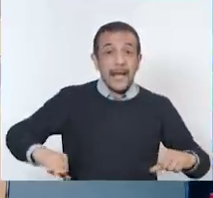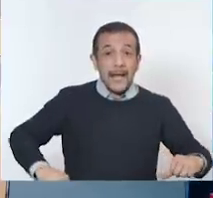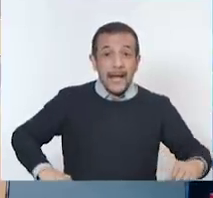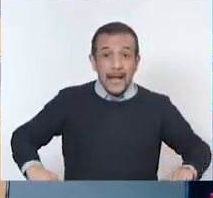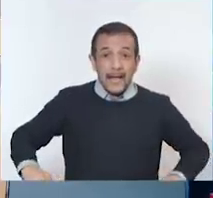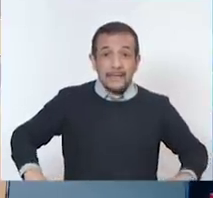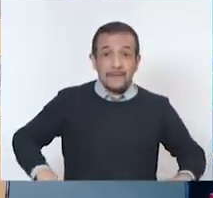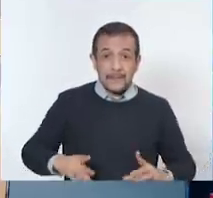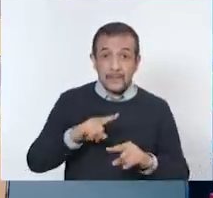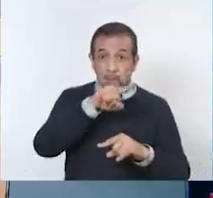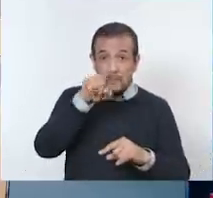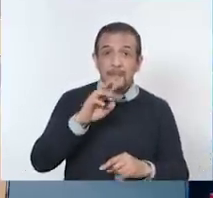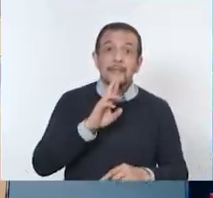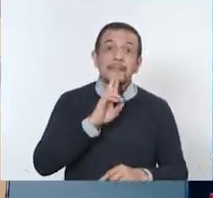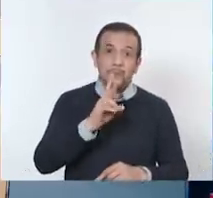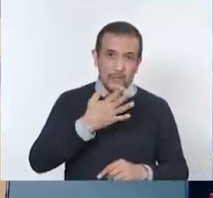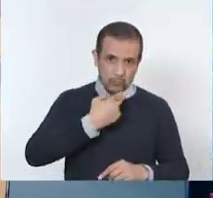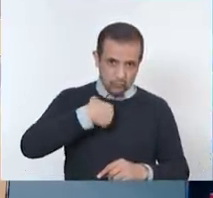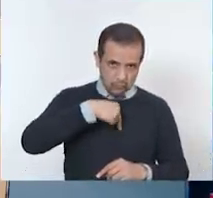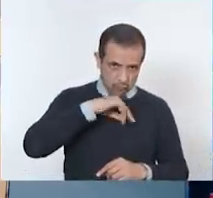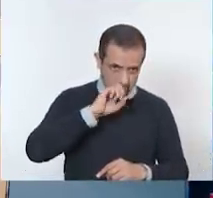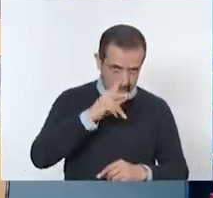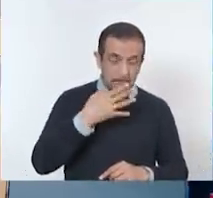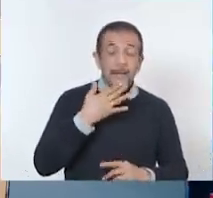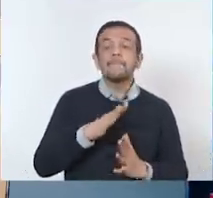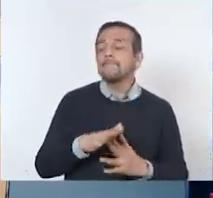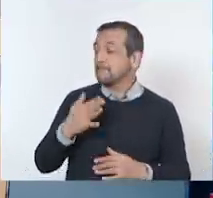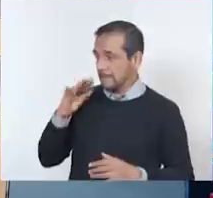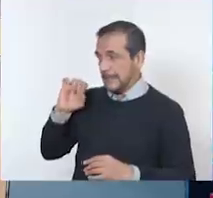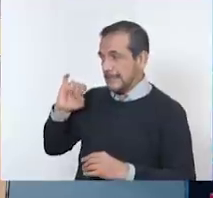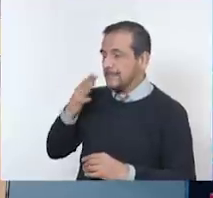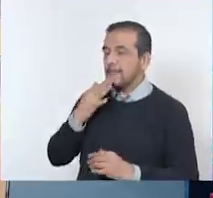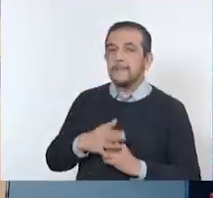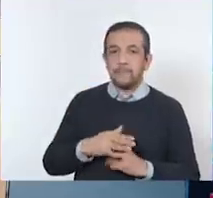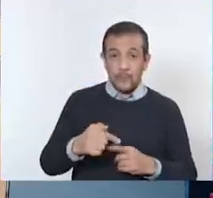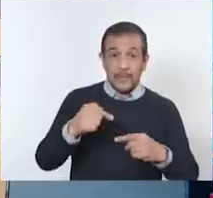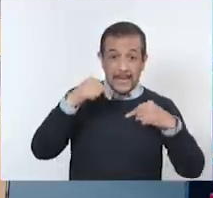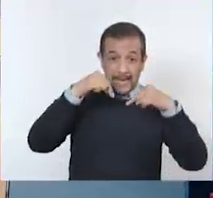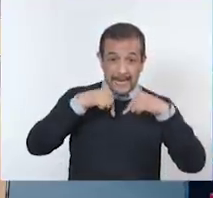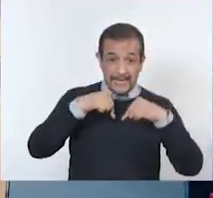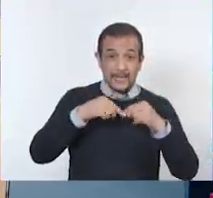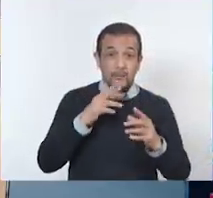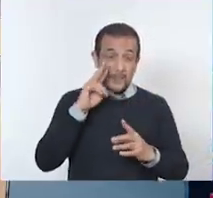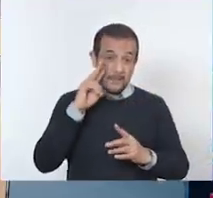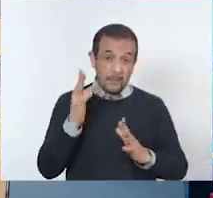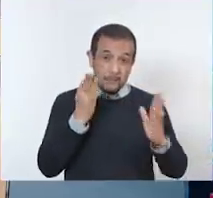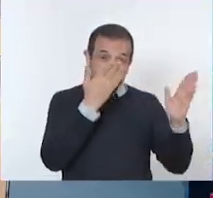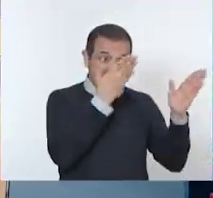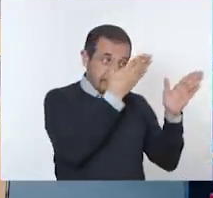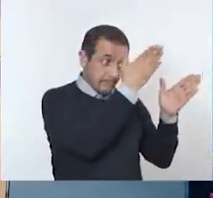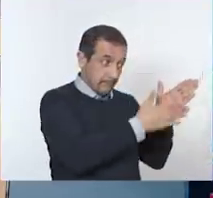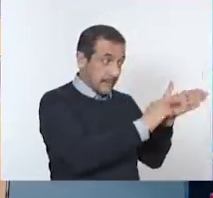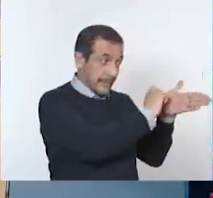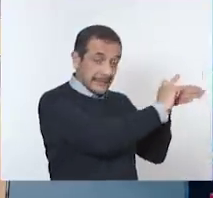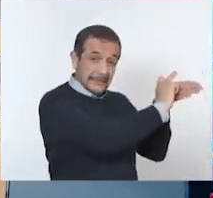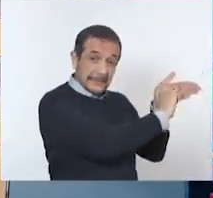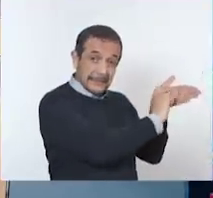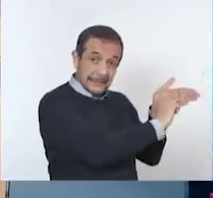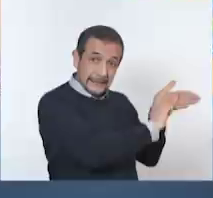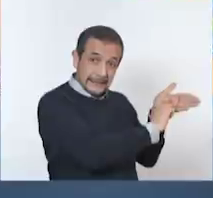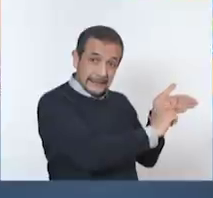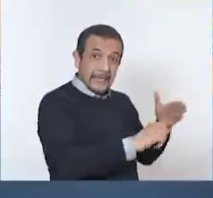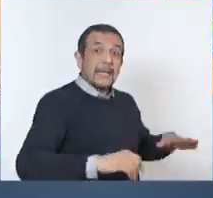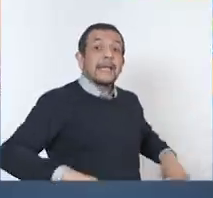dar su respuesta. Ya está, muy bien. Pues entonces, aquí de este lado, como vemos, están nuestras acciones